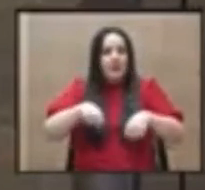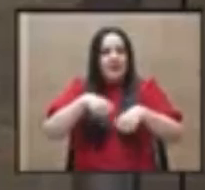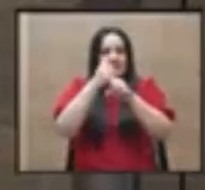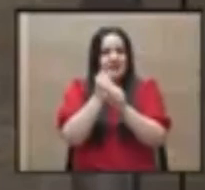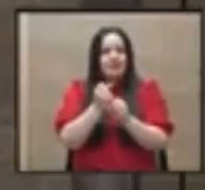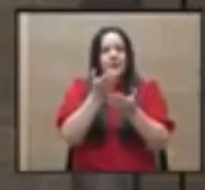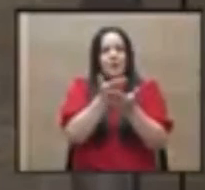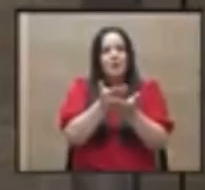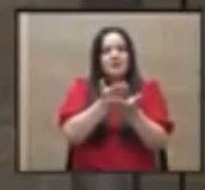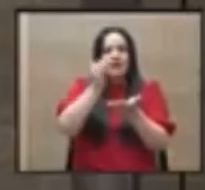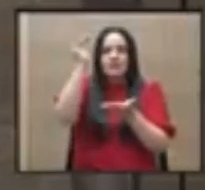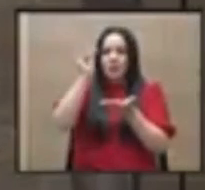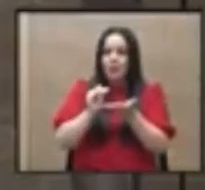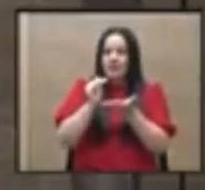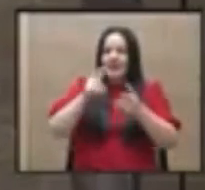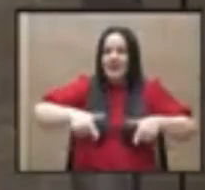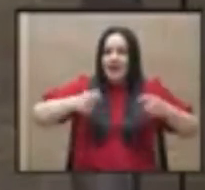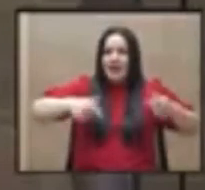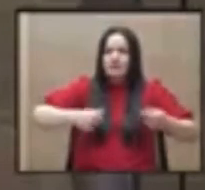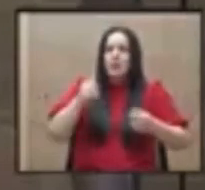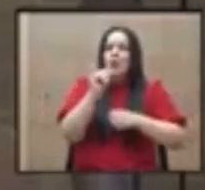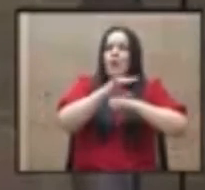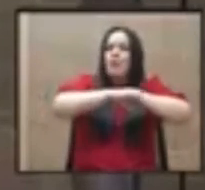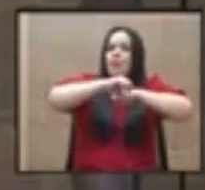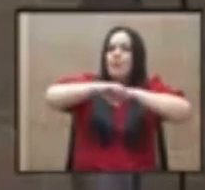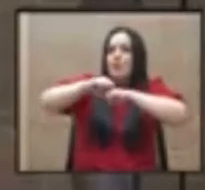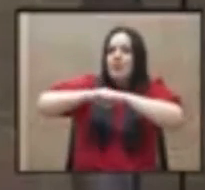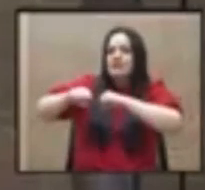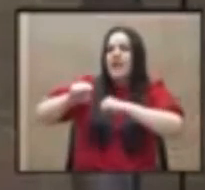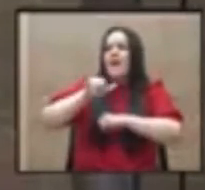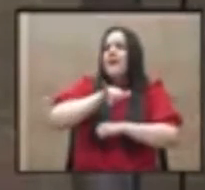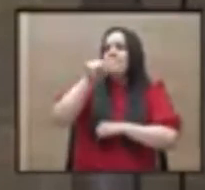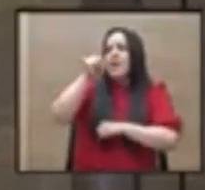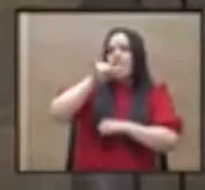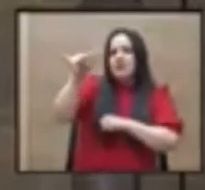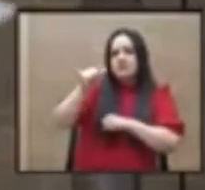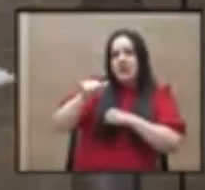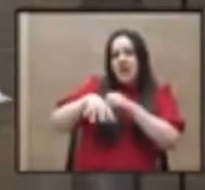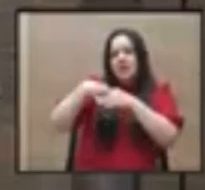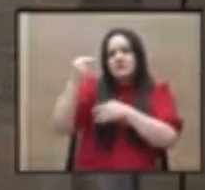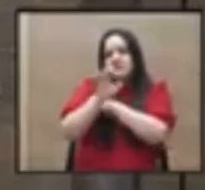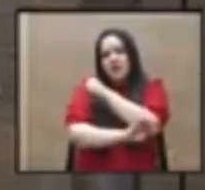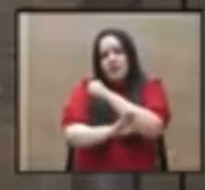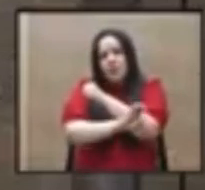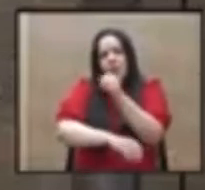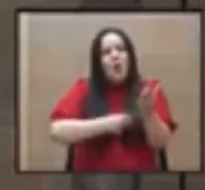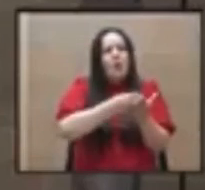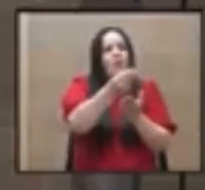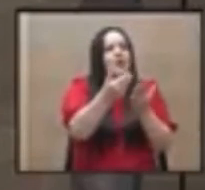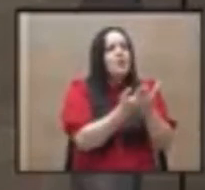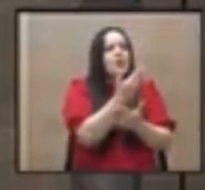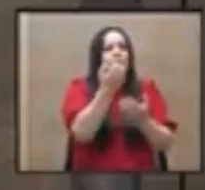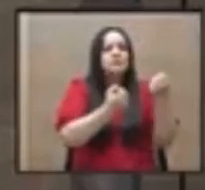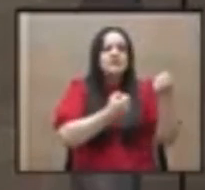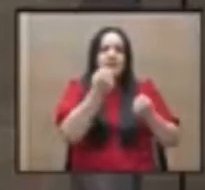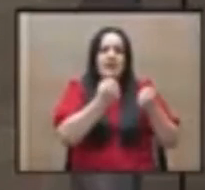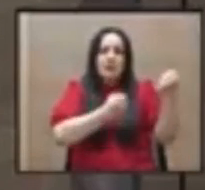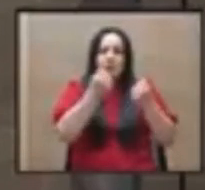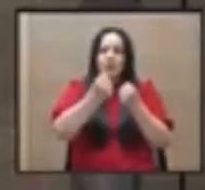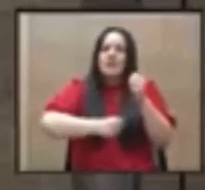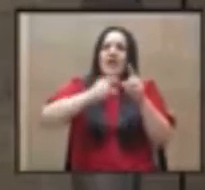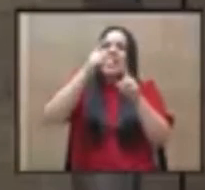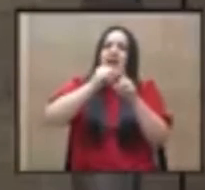del gasto, como publicidad, viajes al exterior, compra de nuevos vehículos, alquileres, y se los puedo